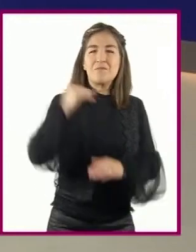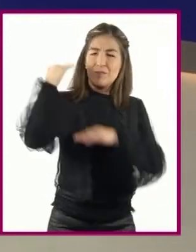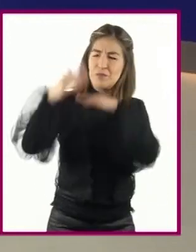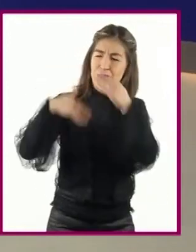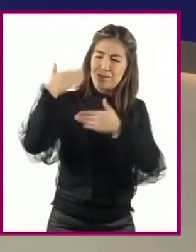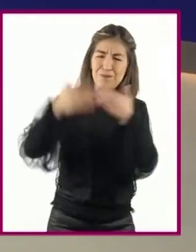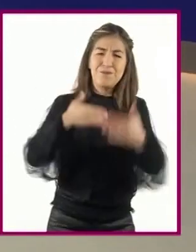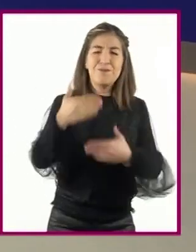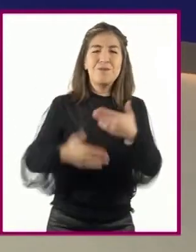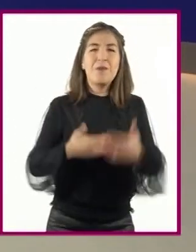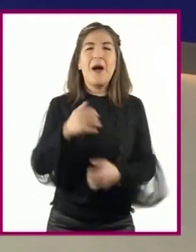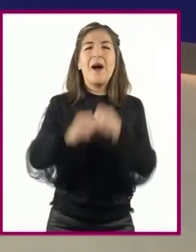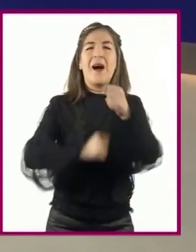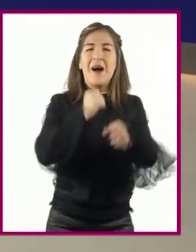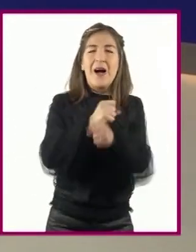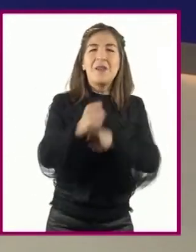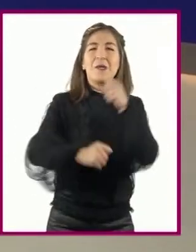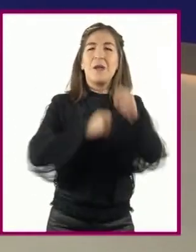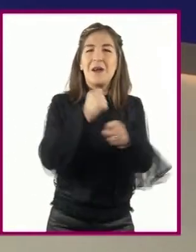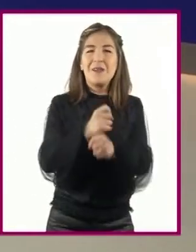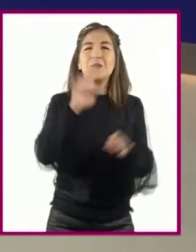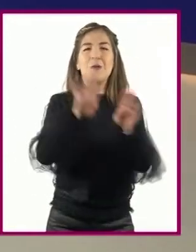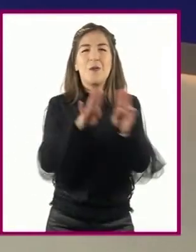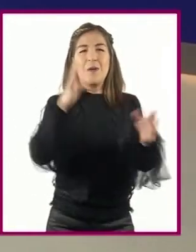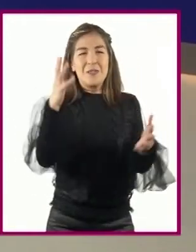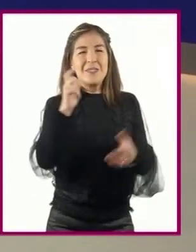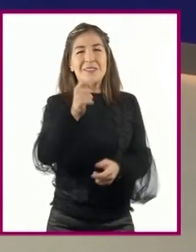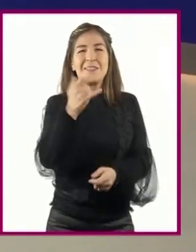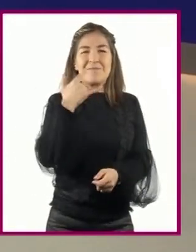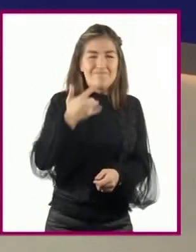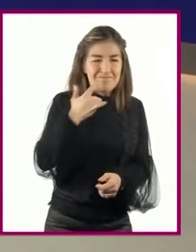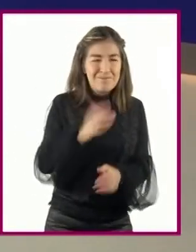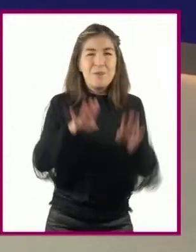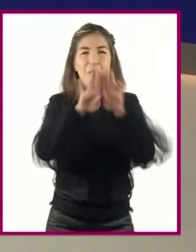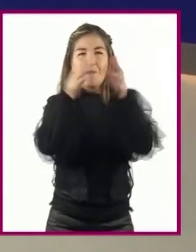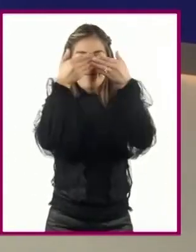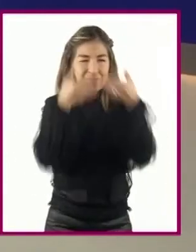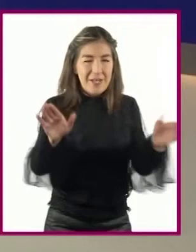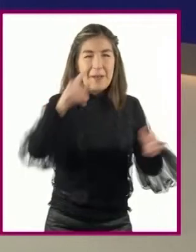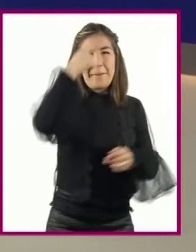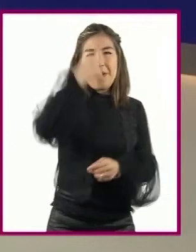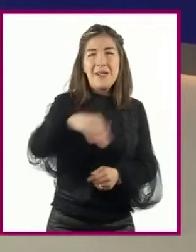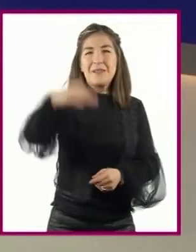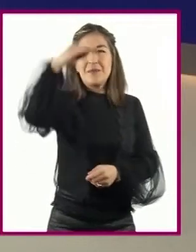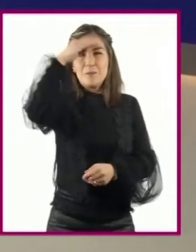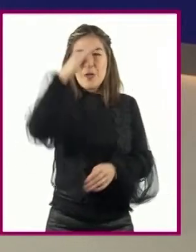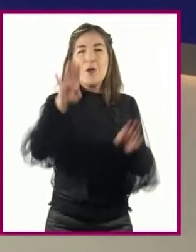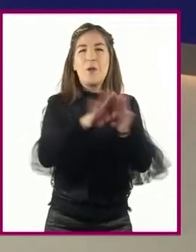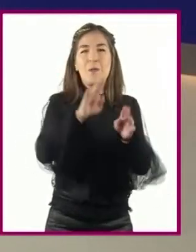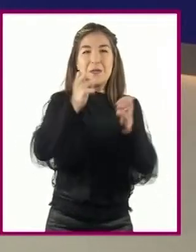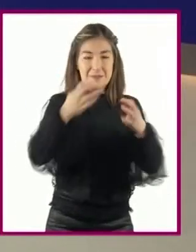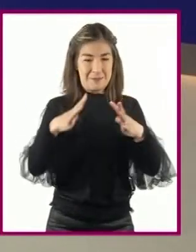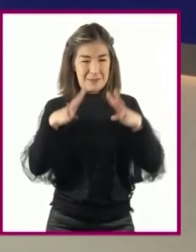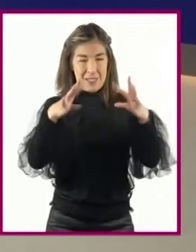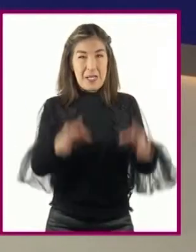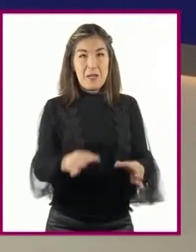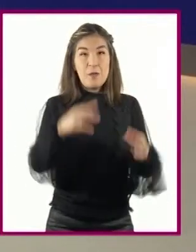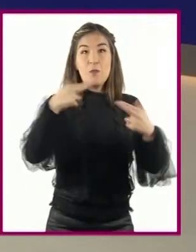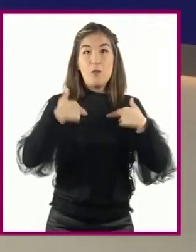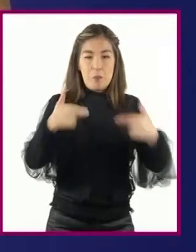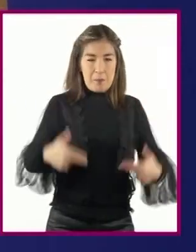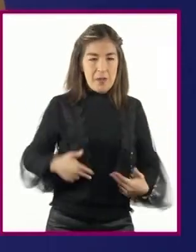esos años de lucha, de descubrimientos y de reflexión que ha creado la humanidad a lo largo de la